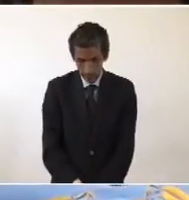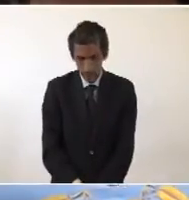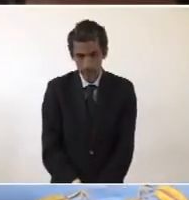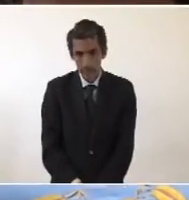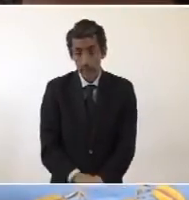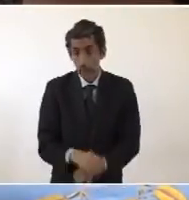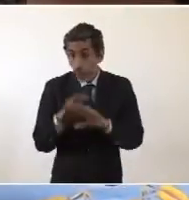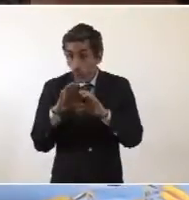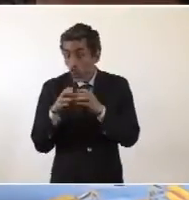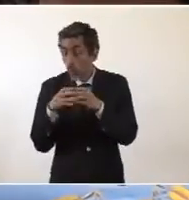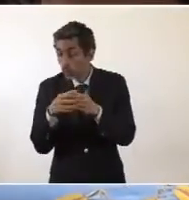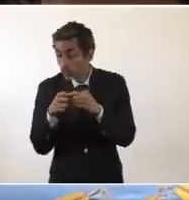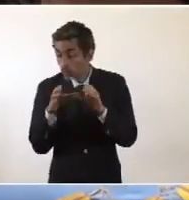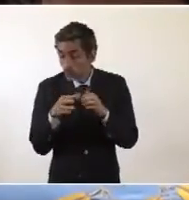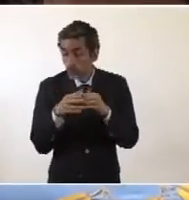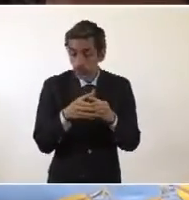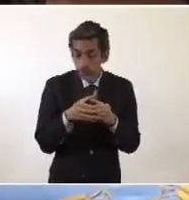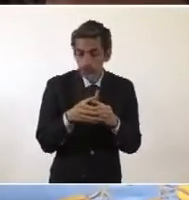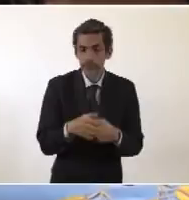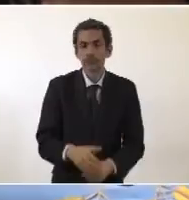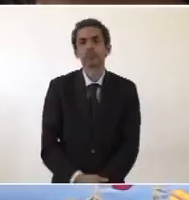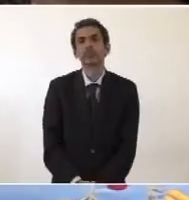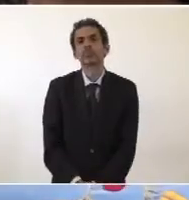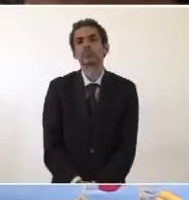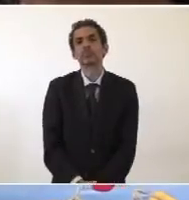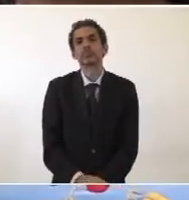En conjunto, fue en conjunto, y sí, obviamente bares...